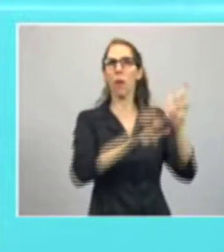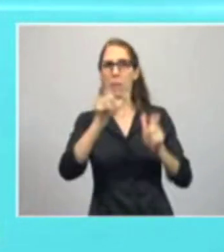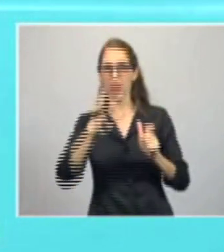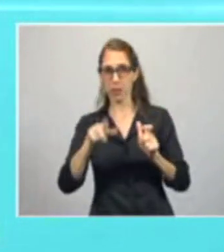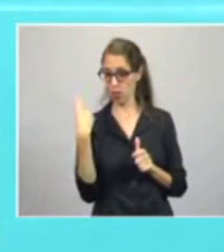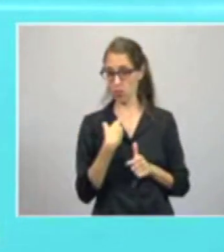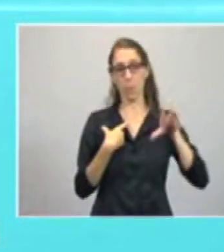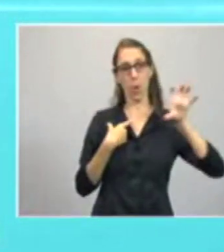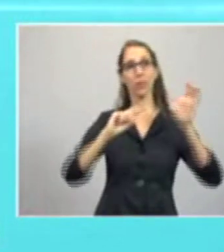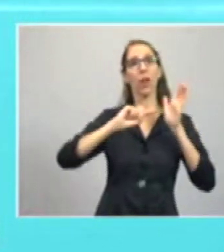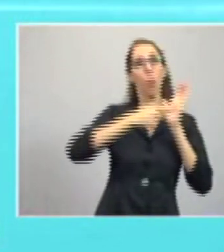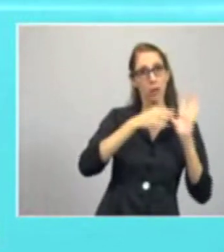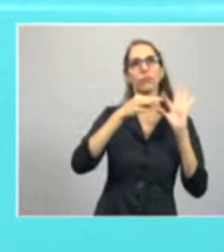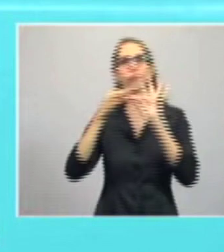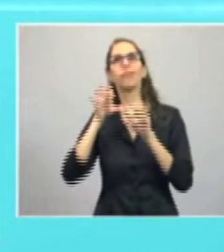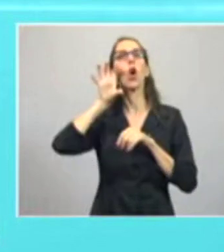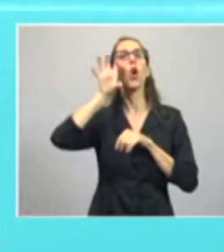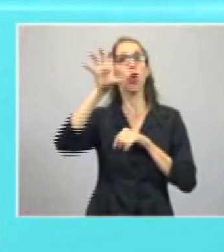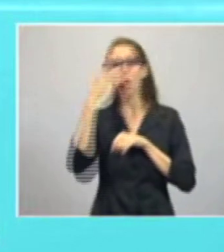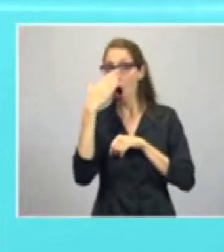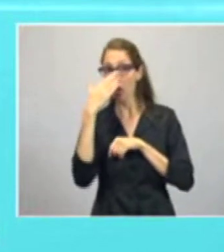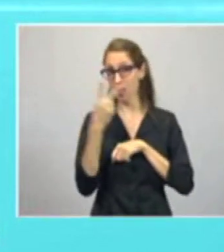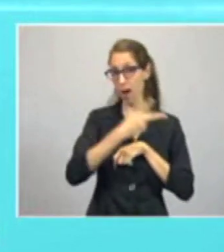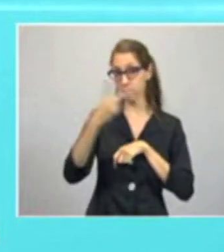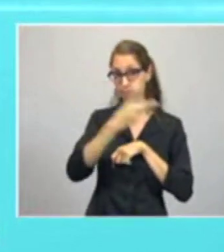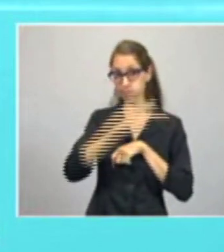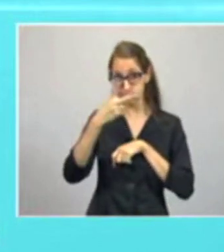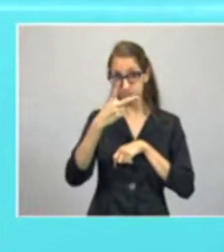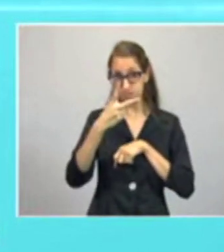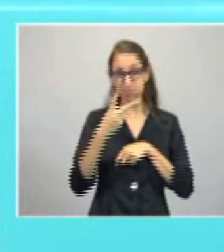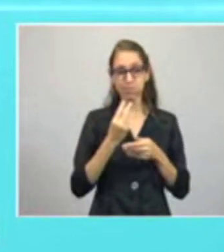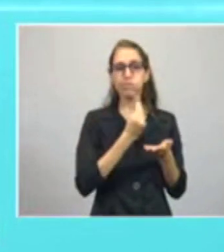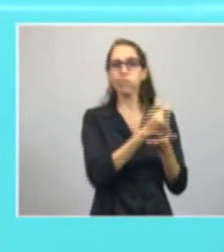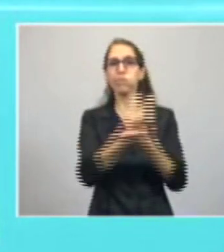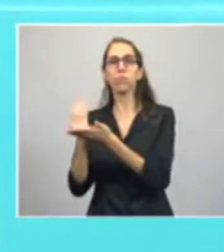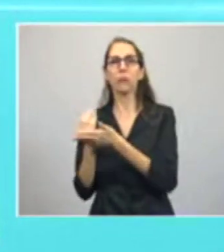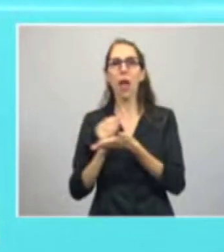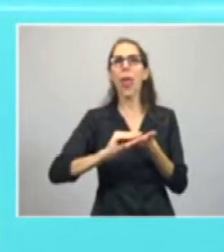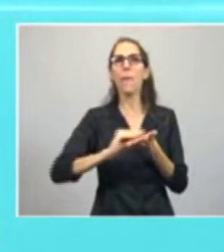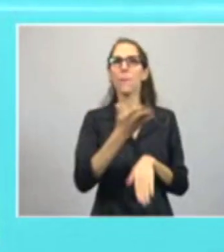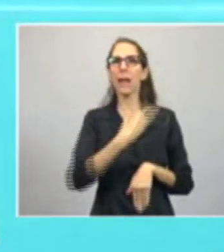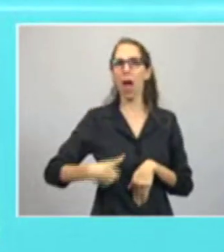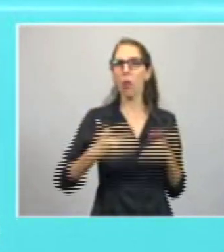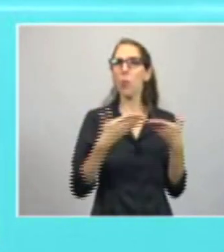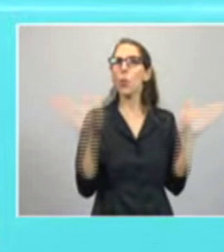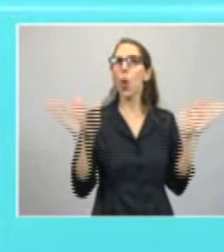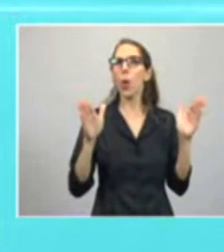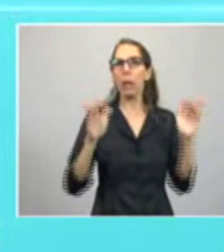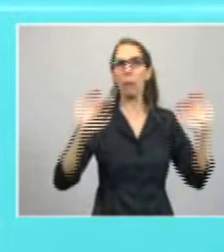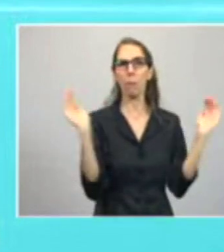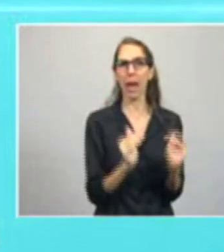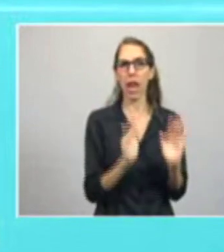Córdoba son las que menos empleados públicos tienen cada mil